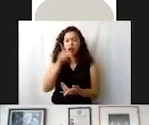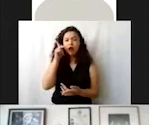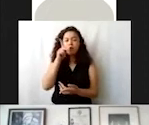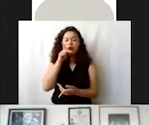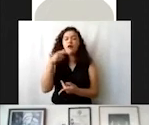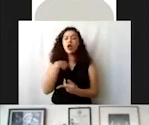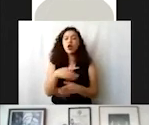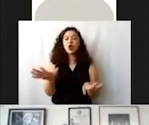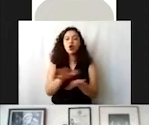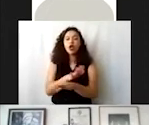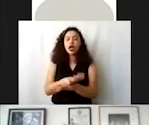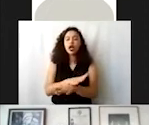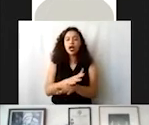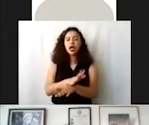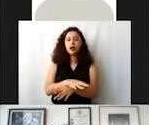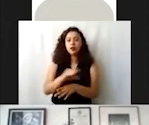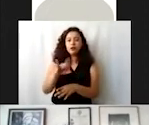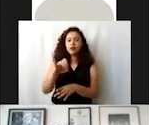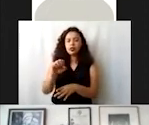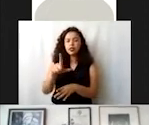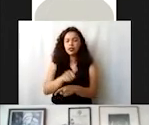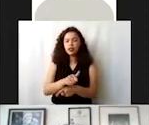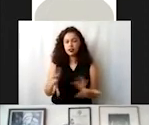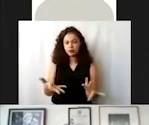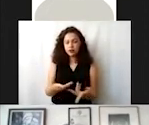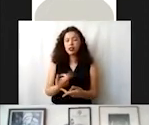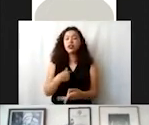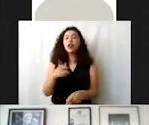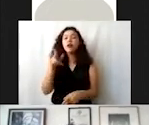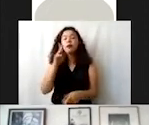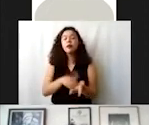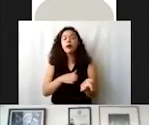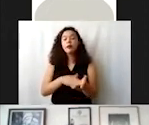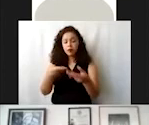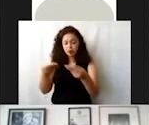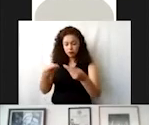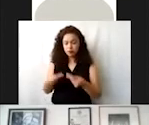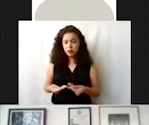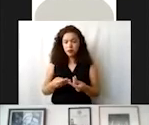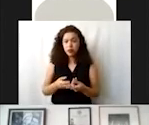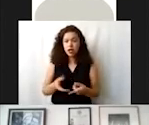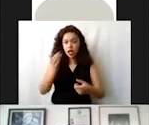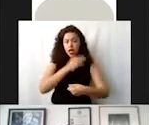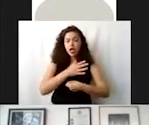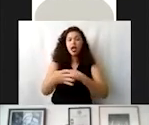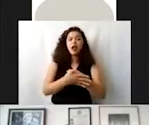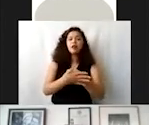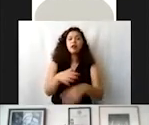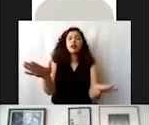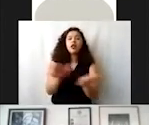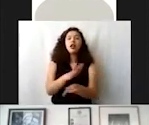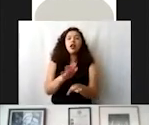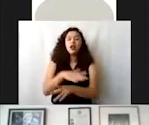de situación fiscal. ¿Qué documentos vas a obtener? Pues tu aviso de modificación de situación fiscal,